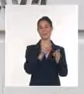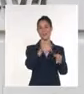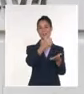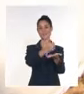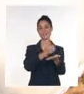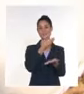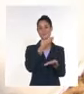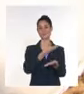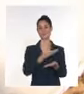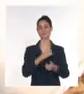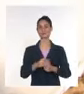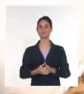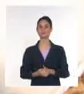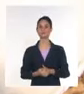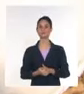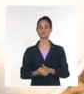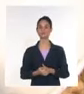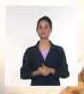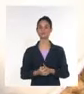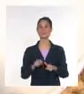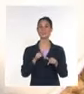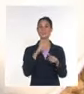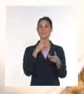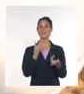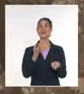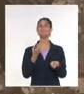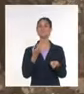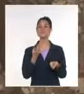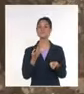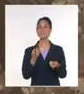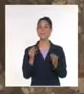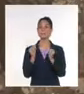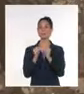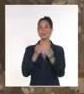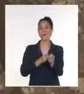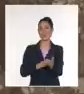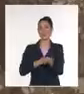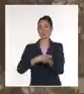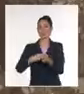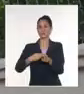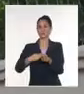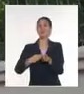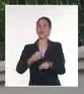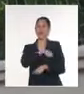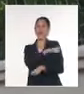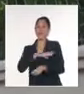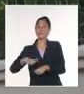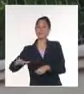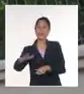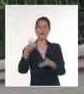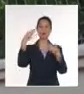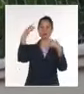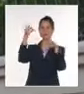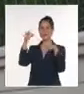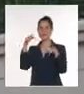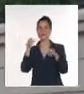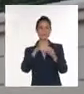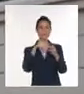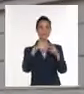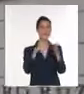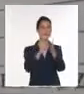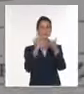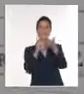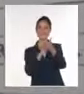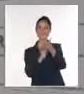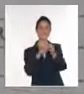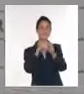centro que enriquece su fondo patrimonial a partir de las donaciones institucionales de archivos de todo el país y también